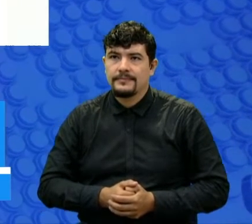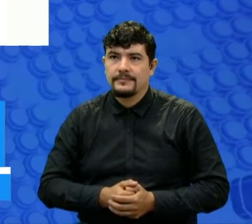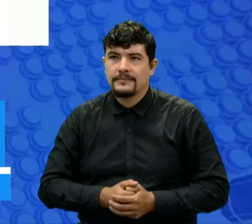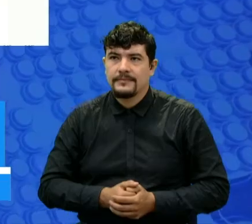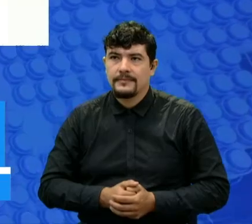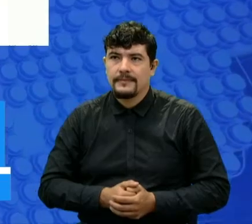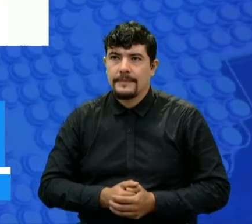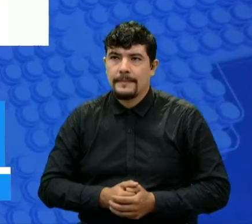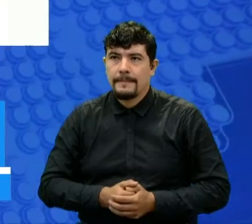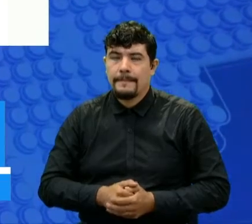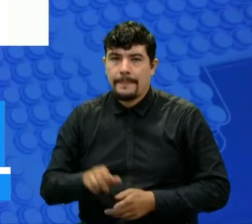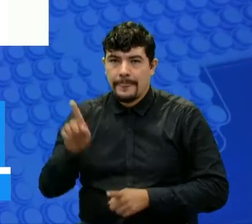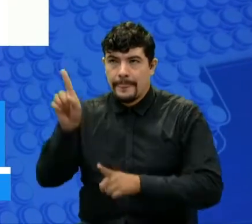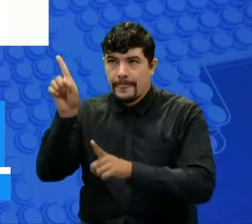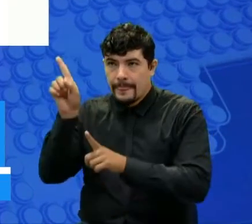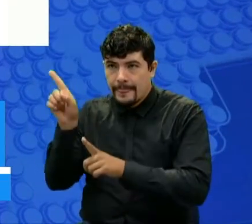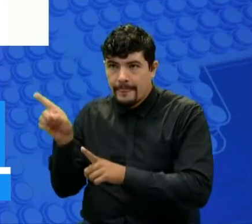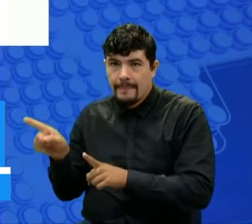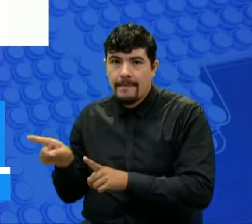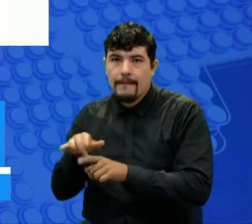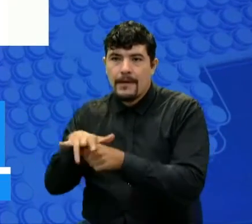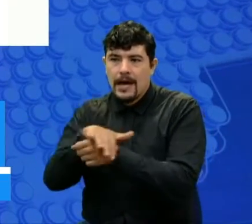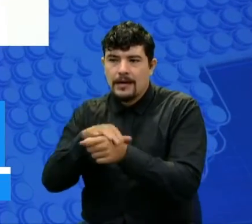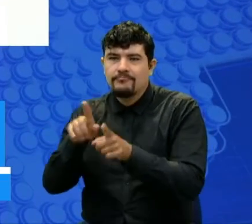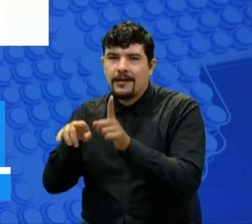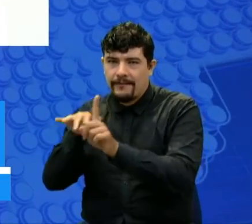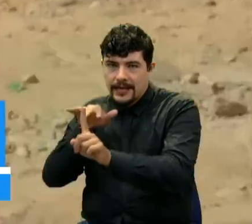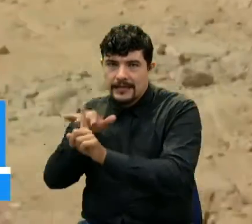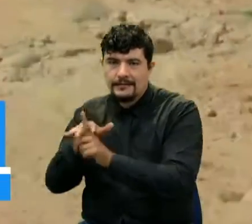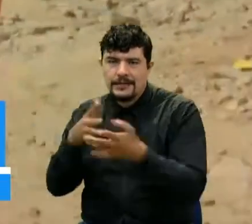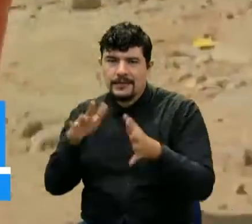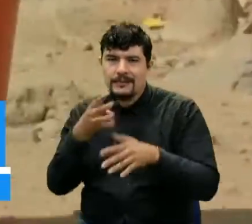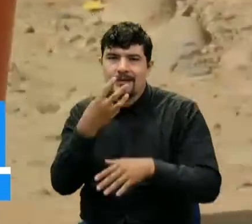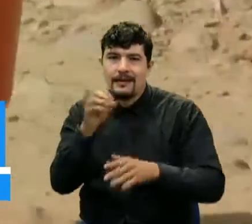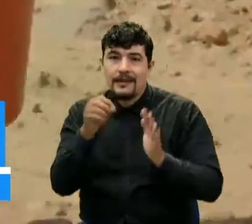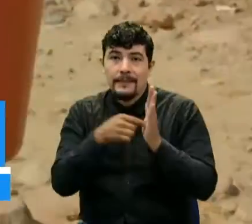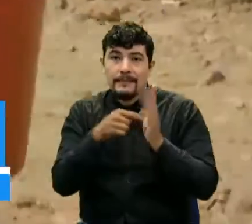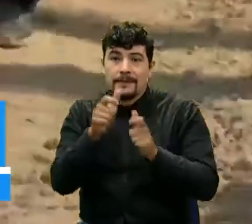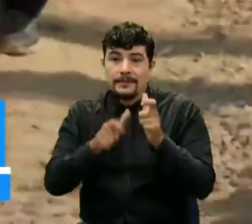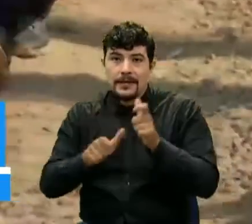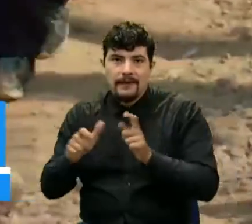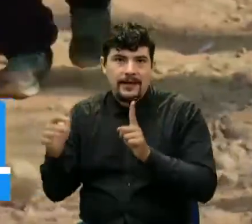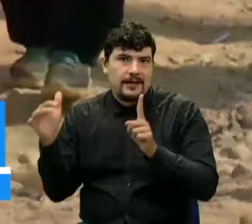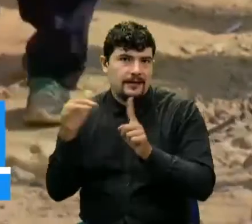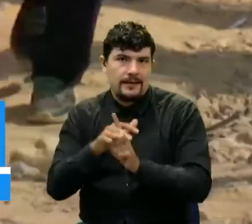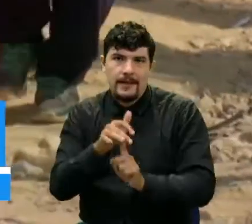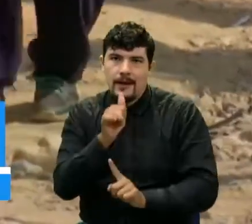y Bella Vista. En ellos, un poco más de 30 mil usuarios se vieron afectados.